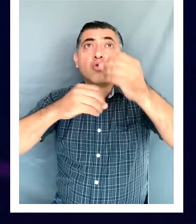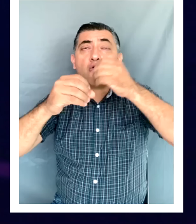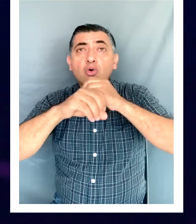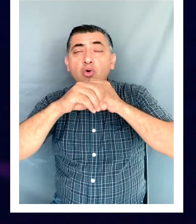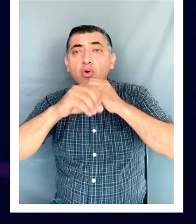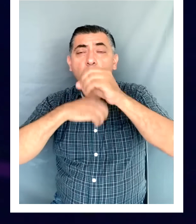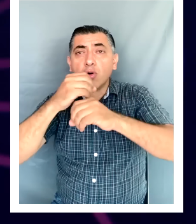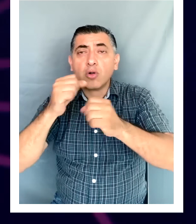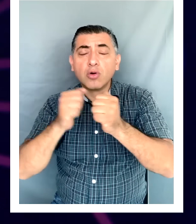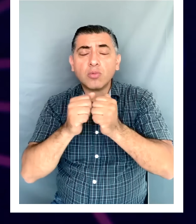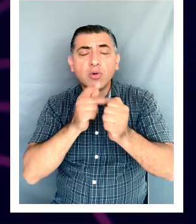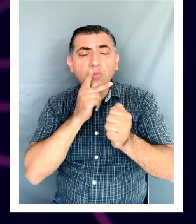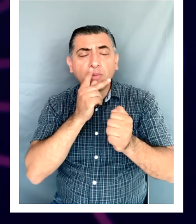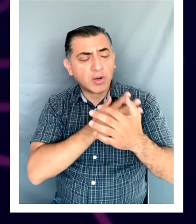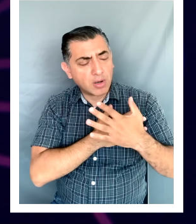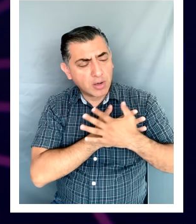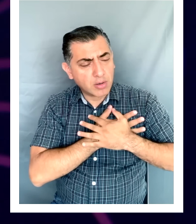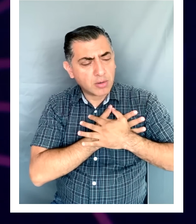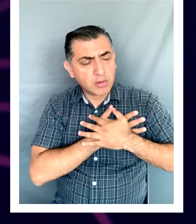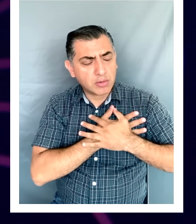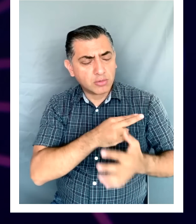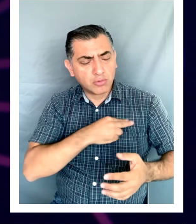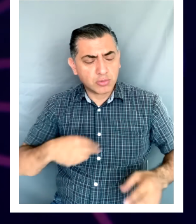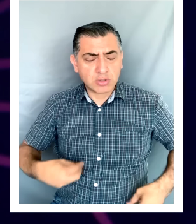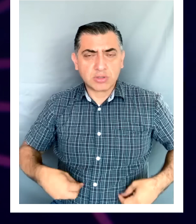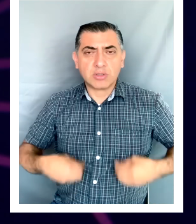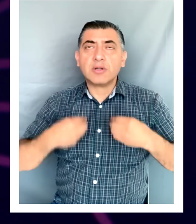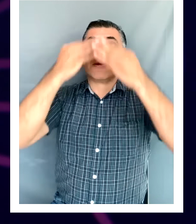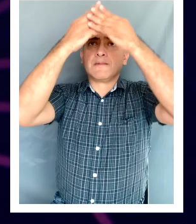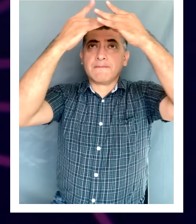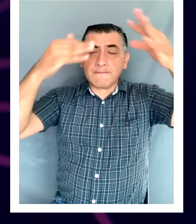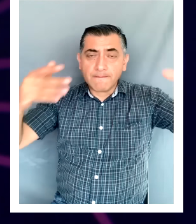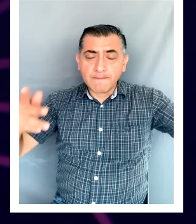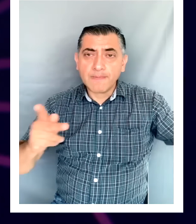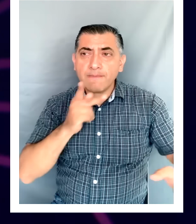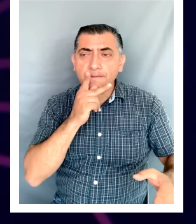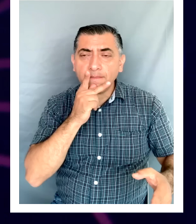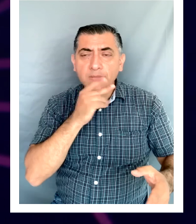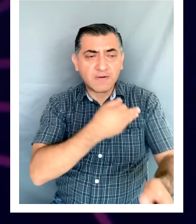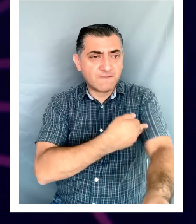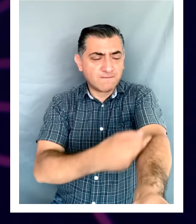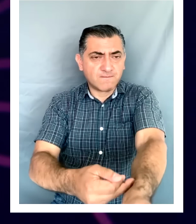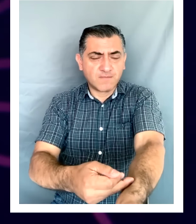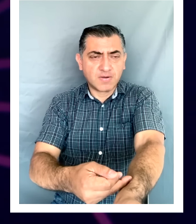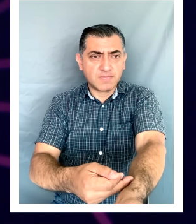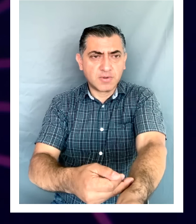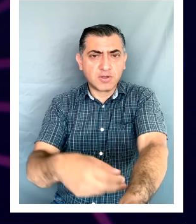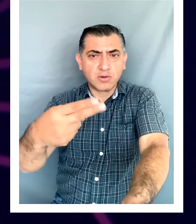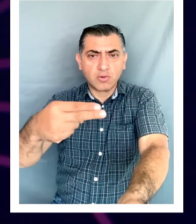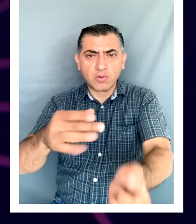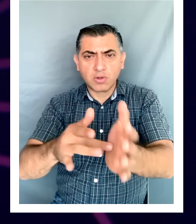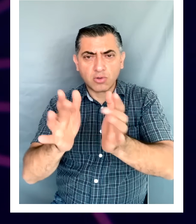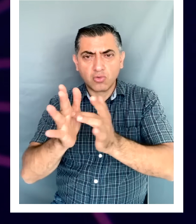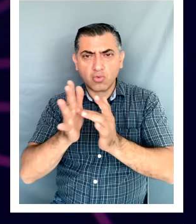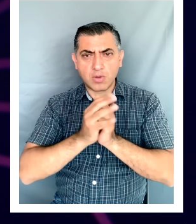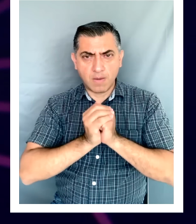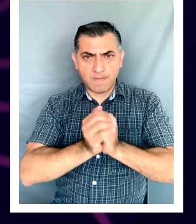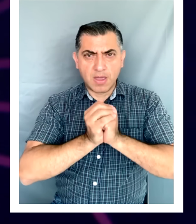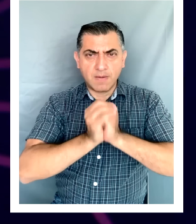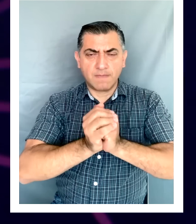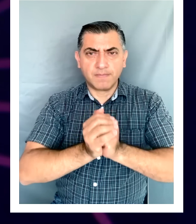en la vida de cada uno de nosotros bendecimos a los padres y a las familias presentes en el nombre de Jesús Amén y amén